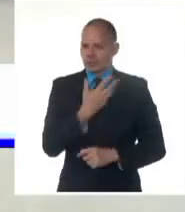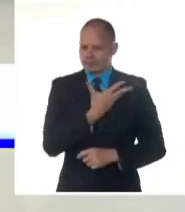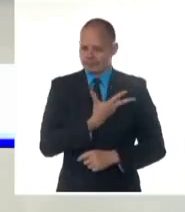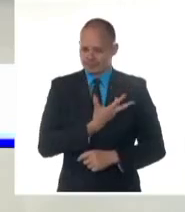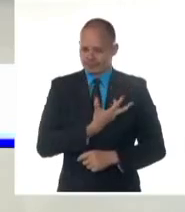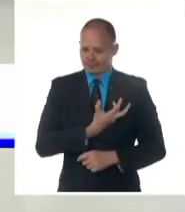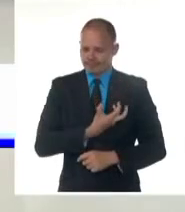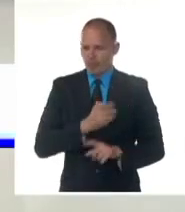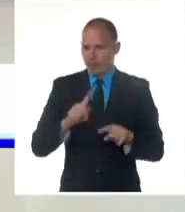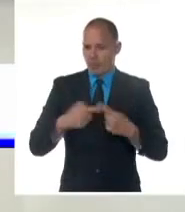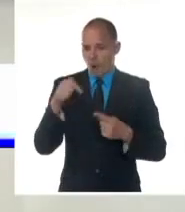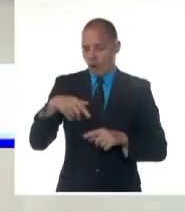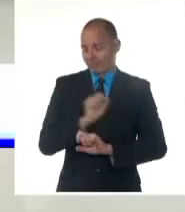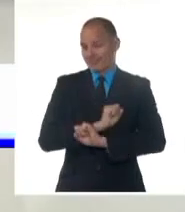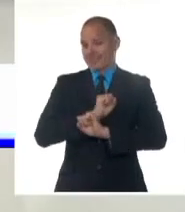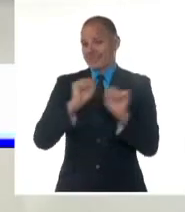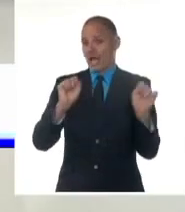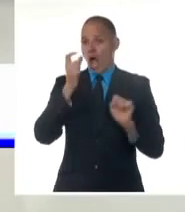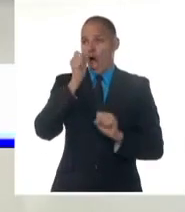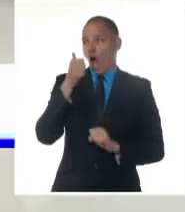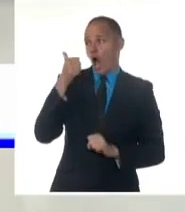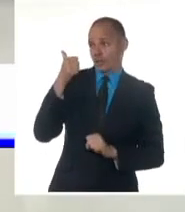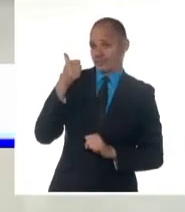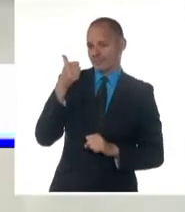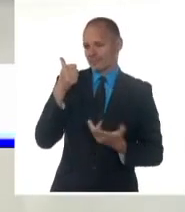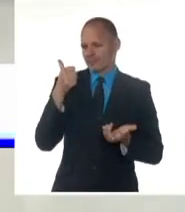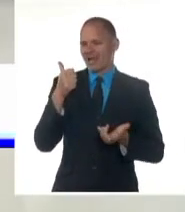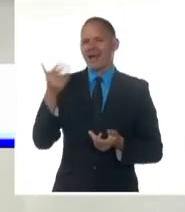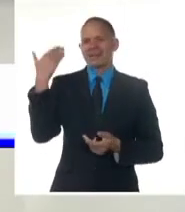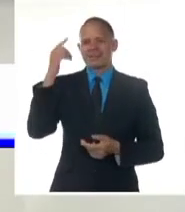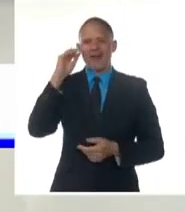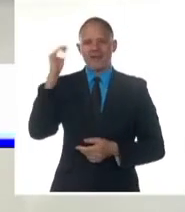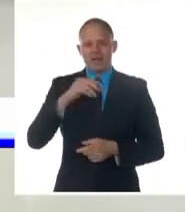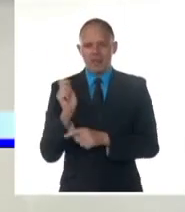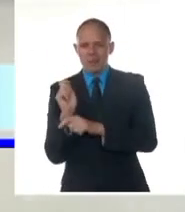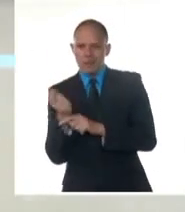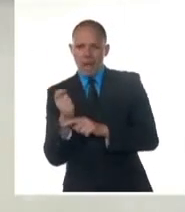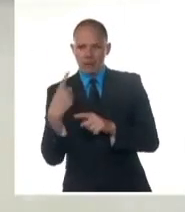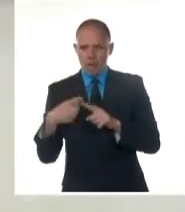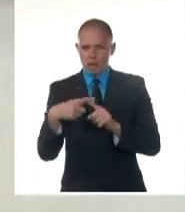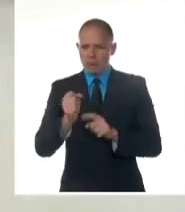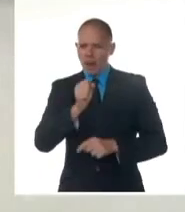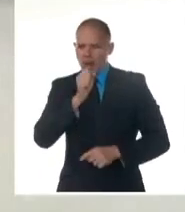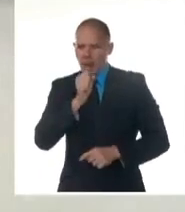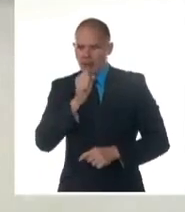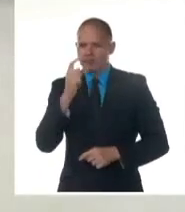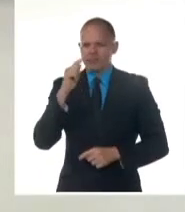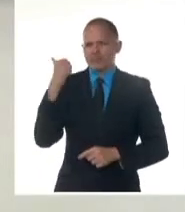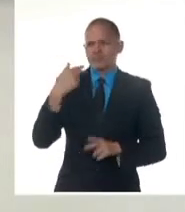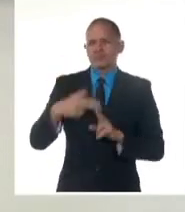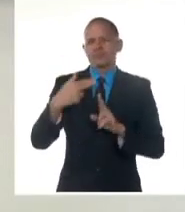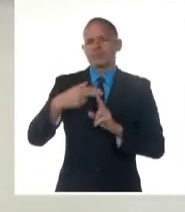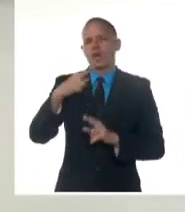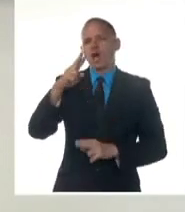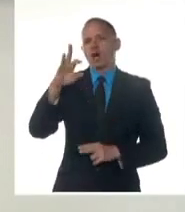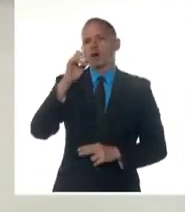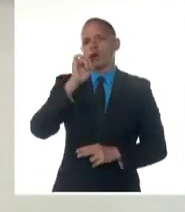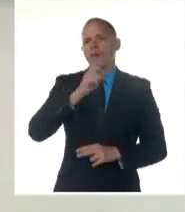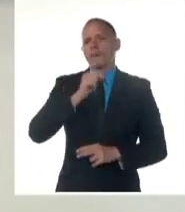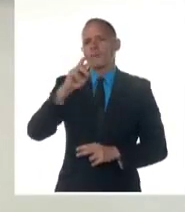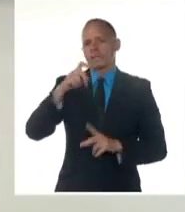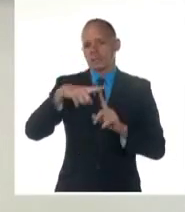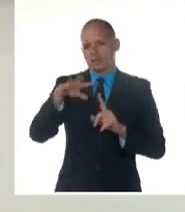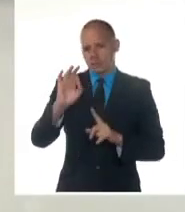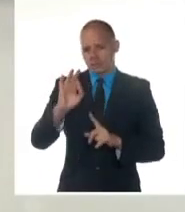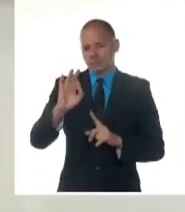la mañana de este lunes falleció el destacado narrador comentarista deportivo, el inolvidable Roberto Pacheco. Dedicado casi toda su